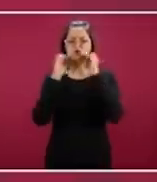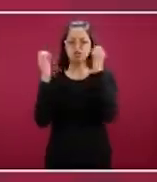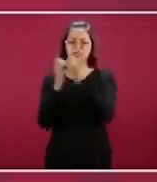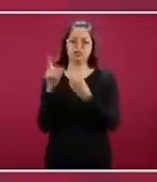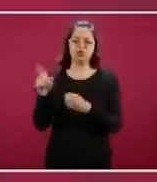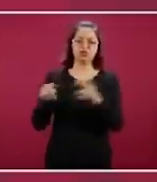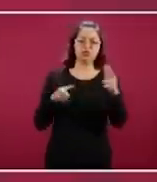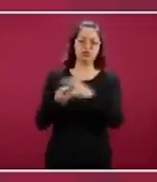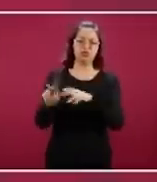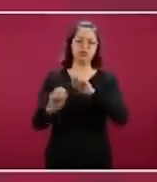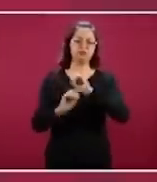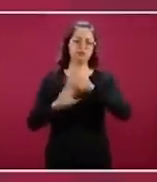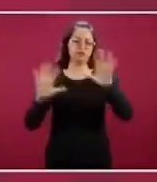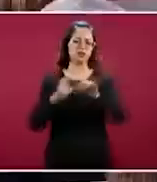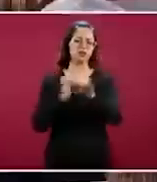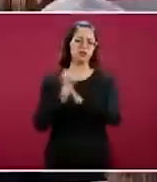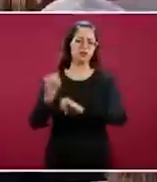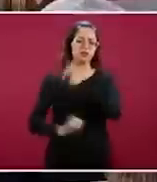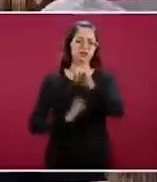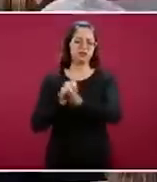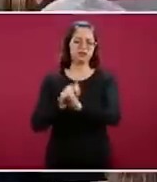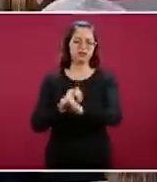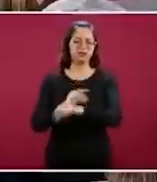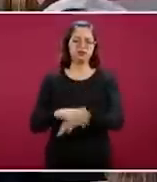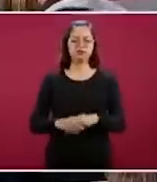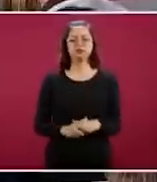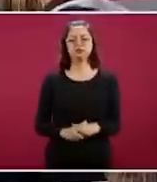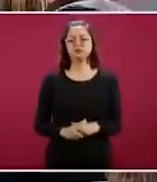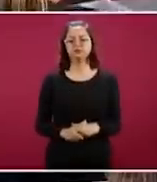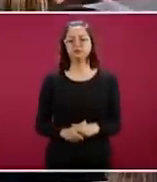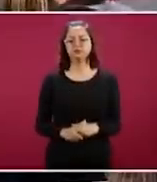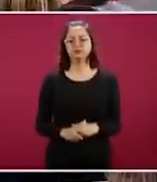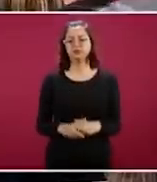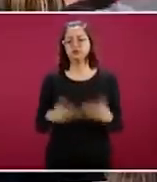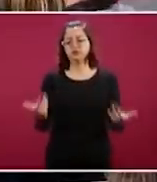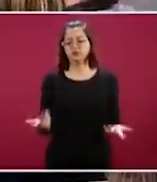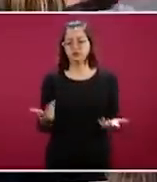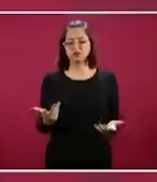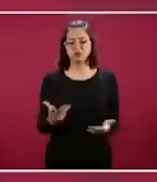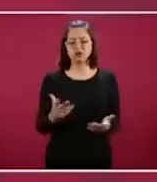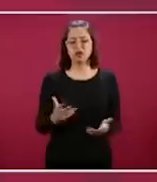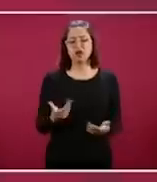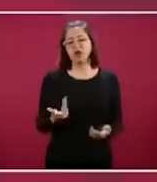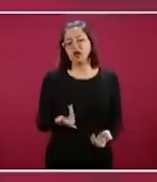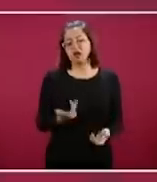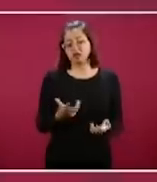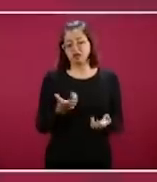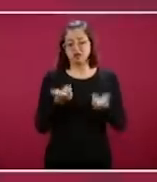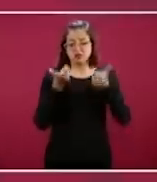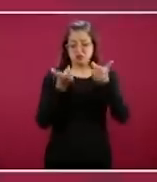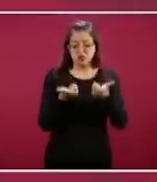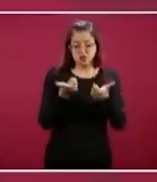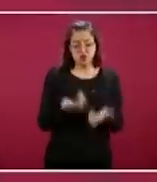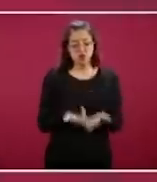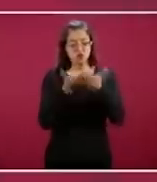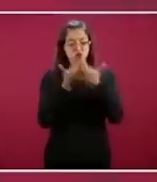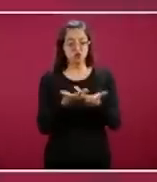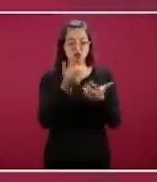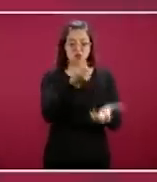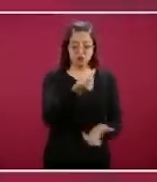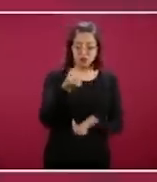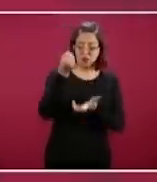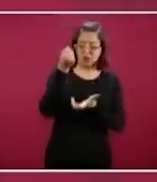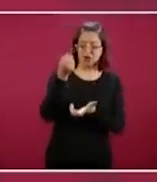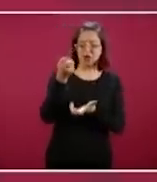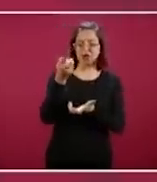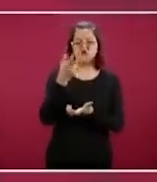Transparencia Internacional. ¿En qué se está utilizando el dinero? Pues eso es lo que nos